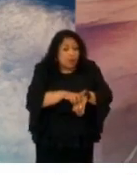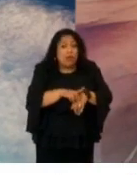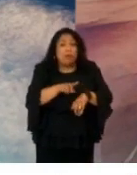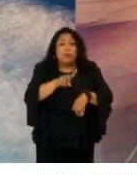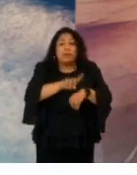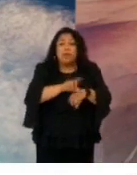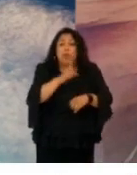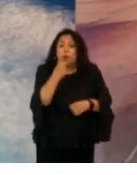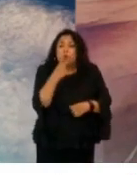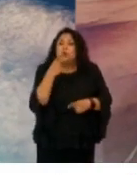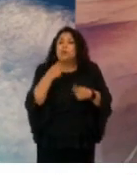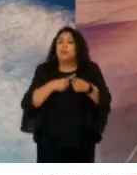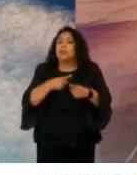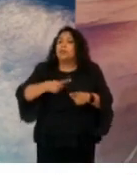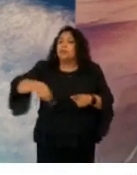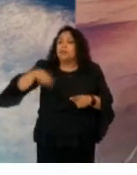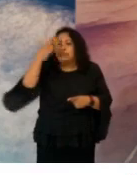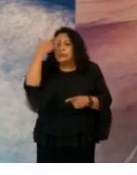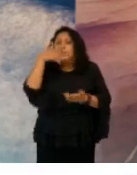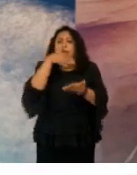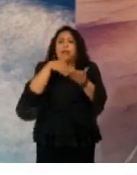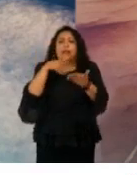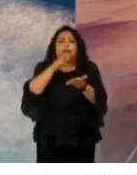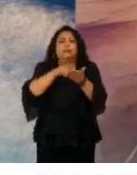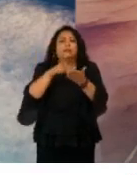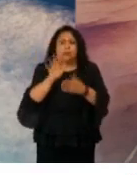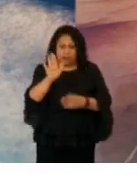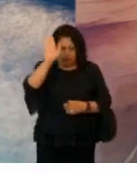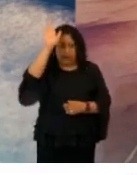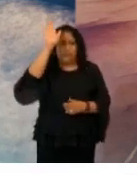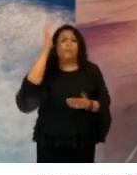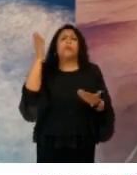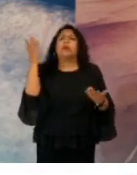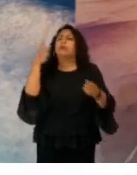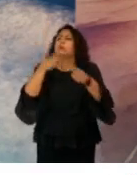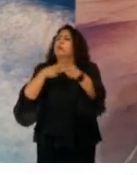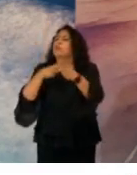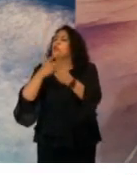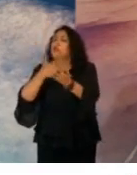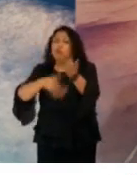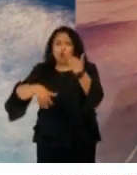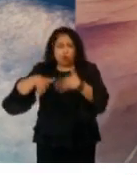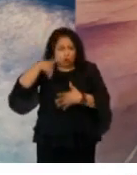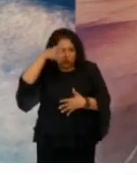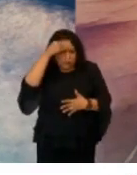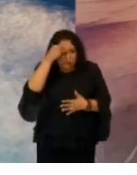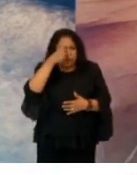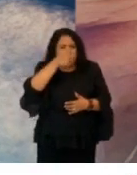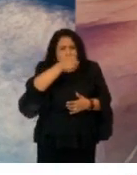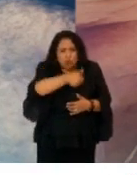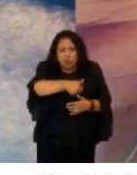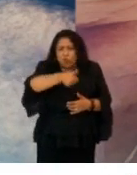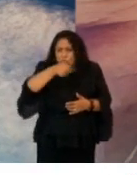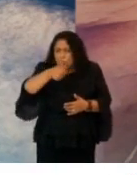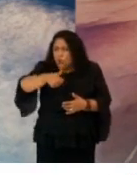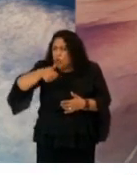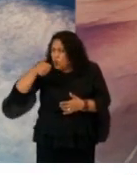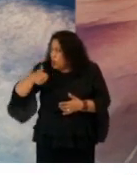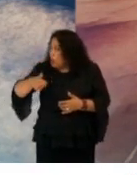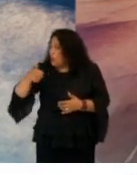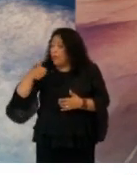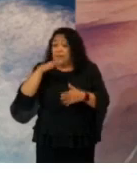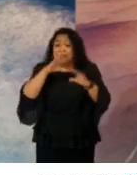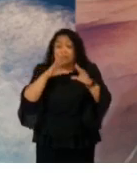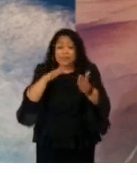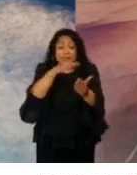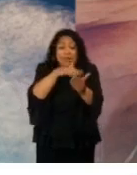la mano aquí los que sabemos leer y escribir, levantemos la mano. Todos aprendimos día uno, porque enseñar a leer y